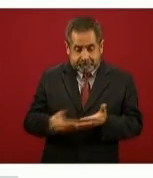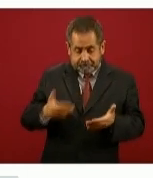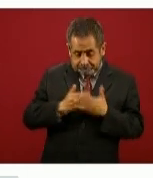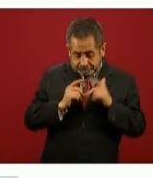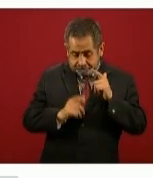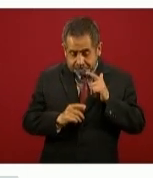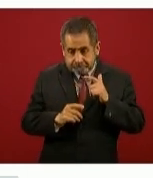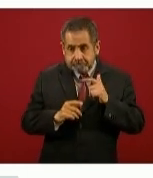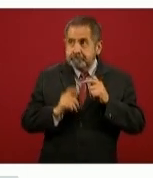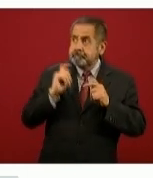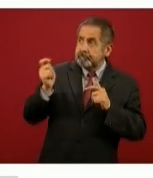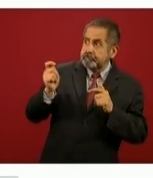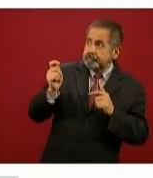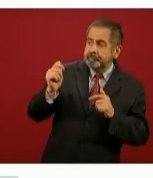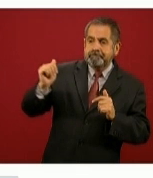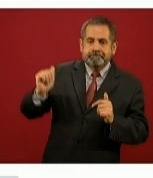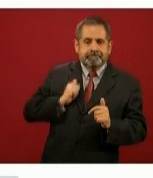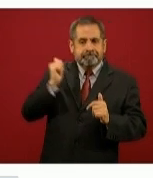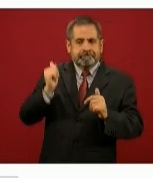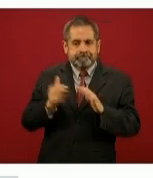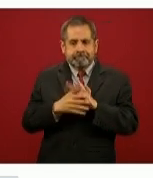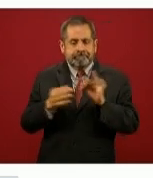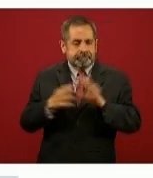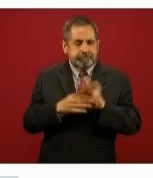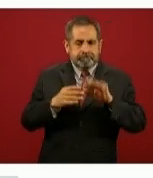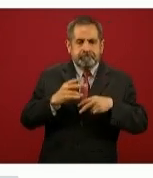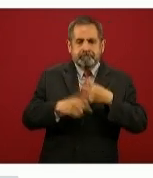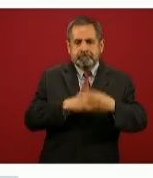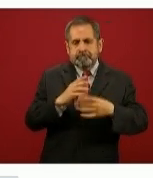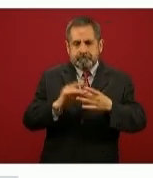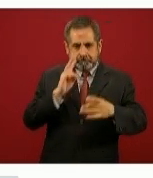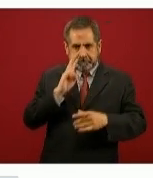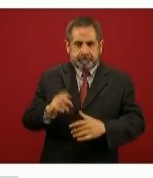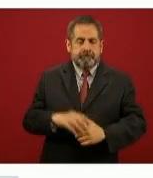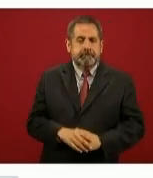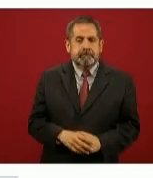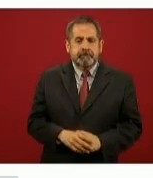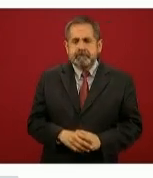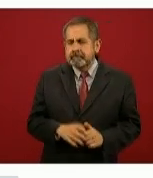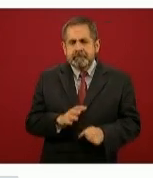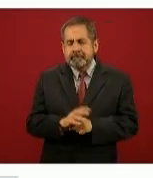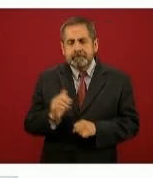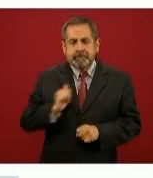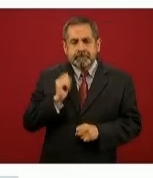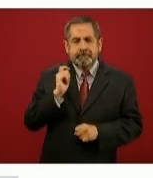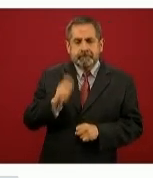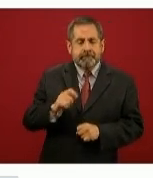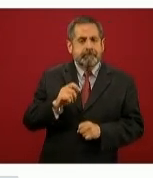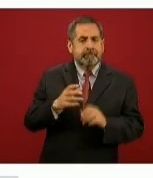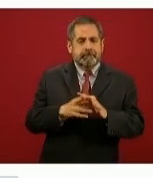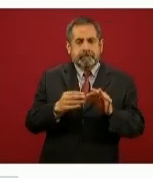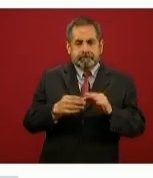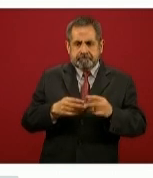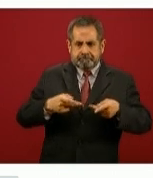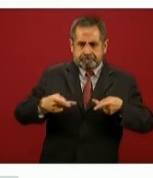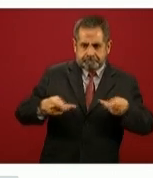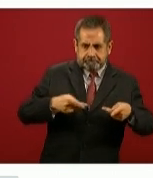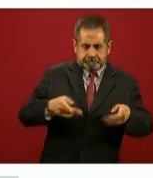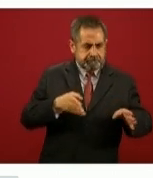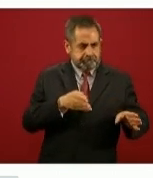resto del mundo nos da una ventaja respecto a otros territorios. Y la ventaja es poder